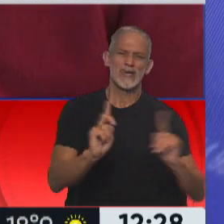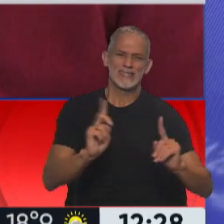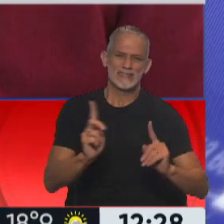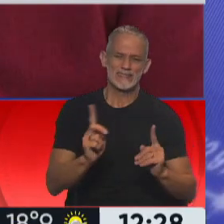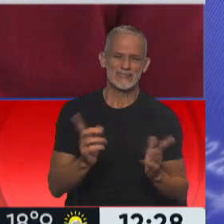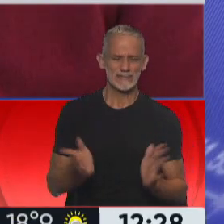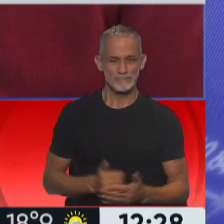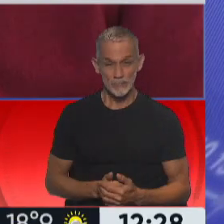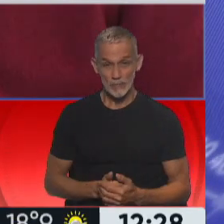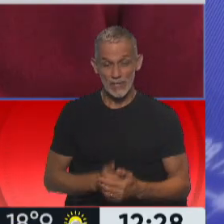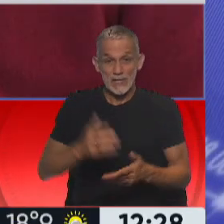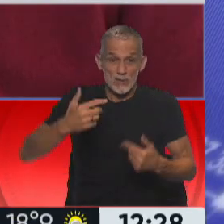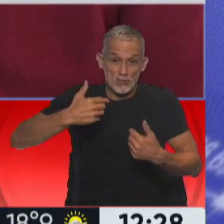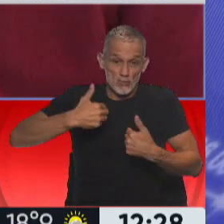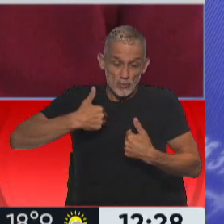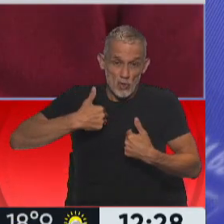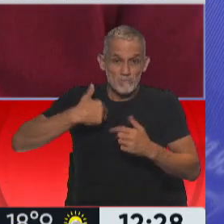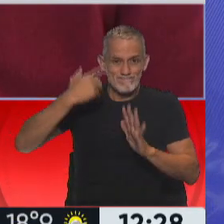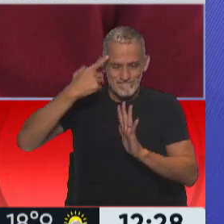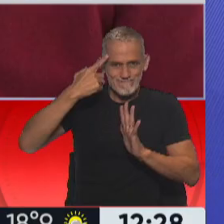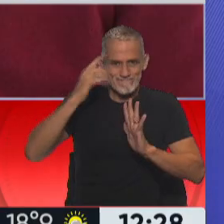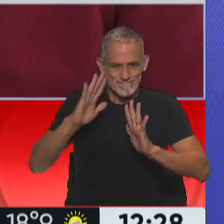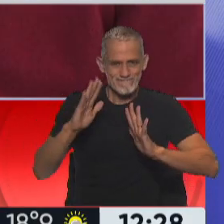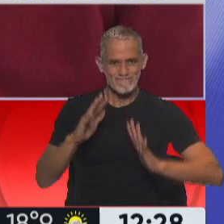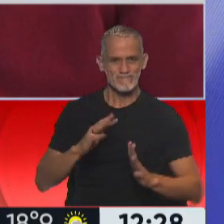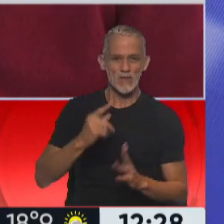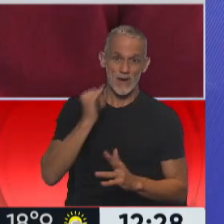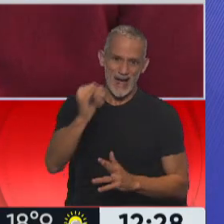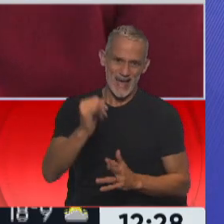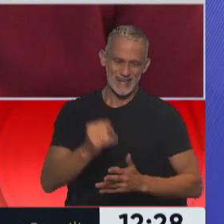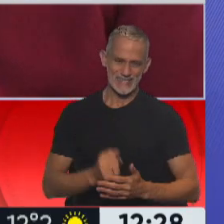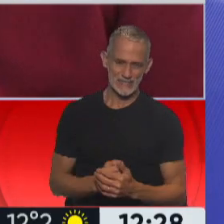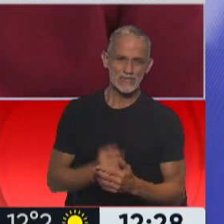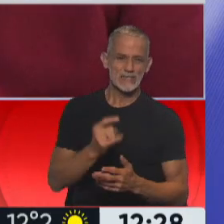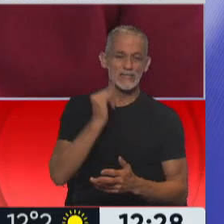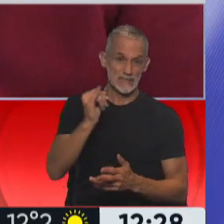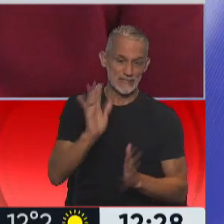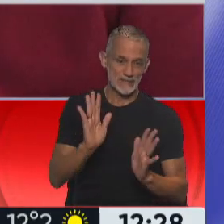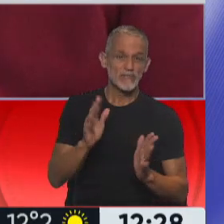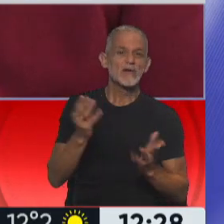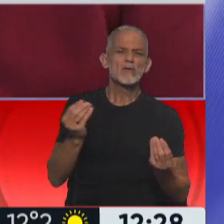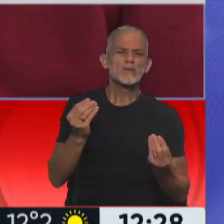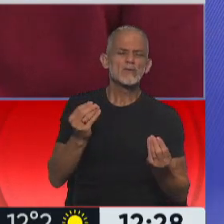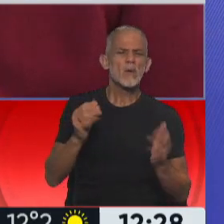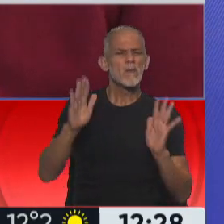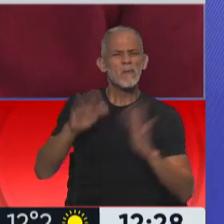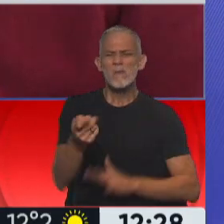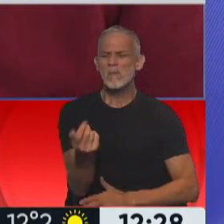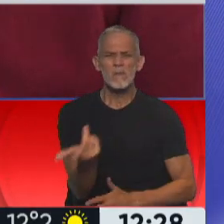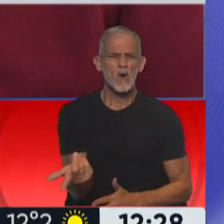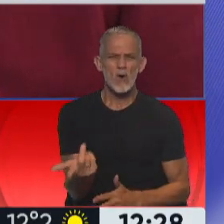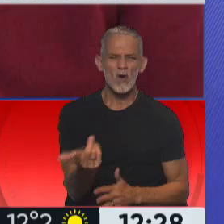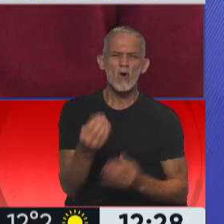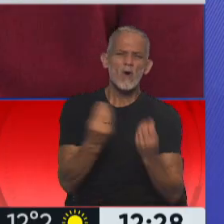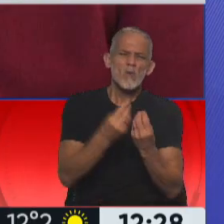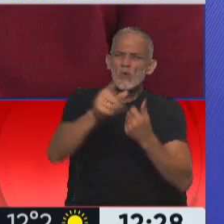el concepto que yo iba a lograr a decir ahora. Son los menos. Claro, O sea, hay muchísima